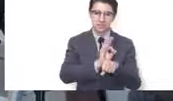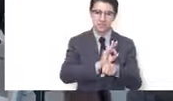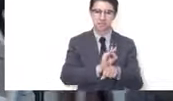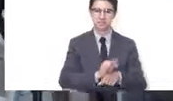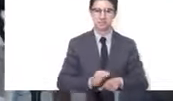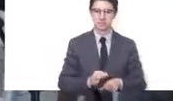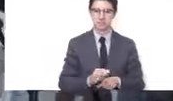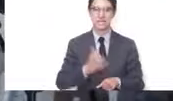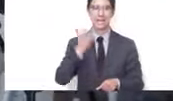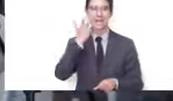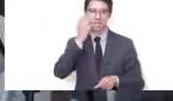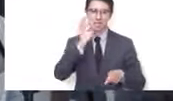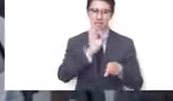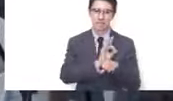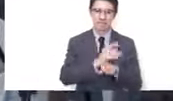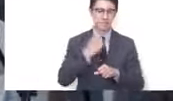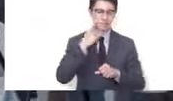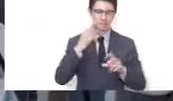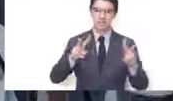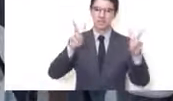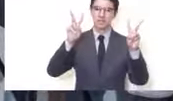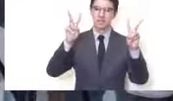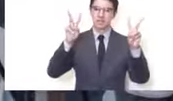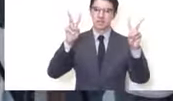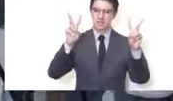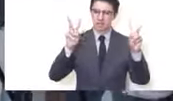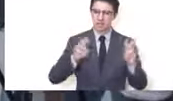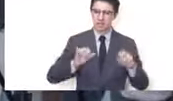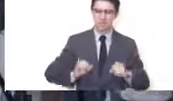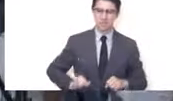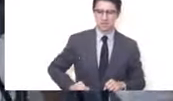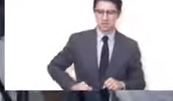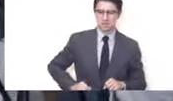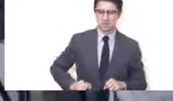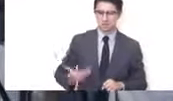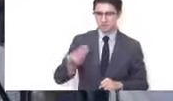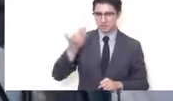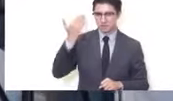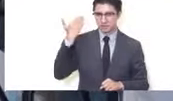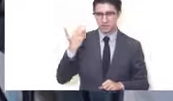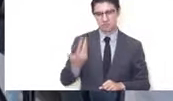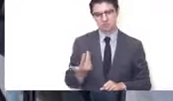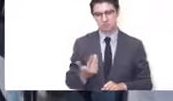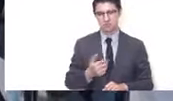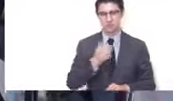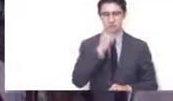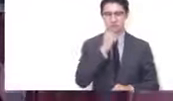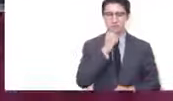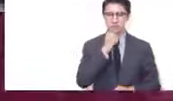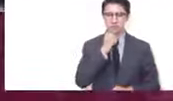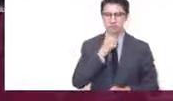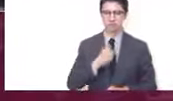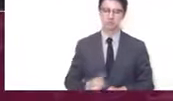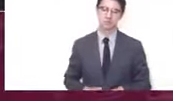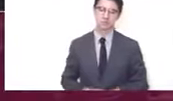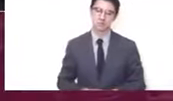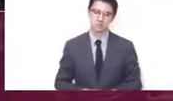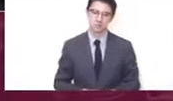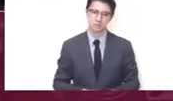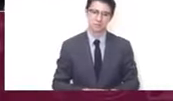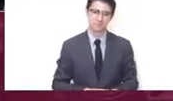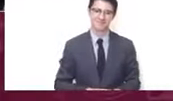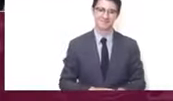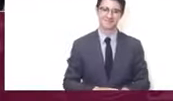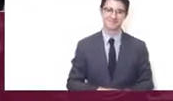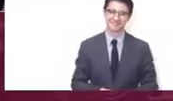adicciones ese tema fue presentado por el entonces diputado del pan que hoy es su esposo